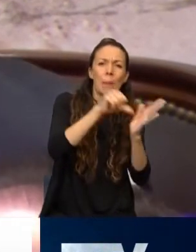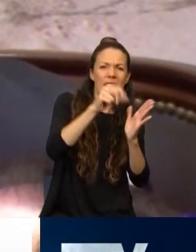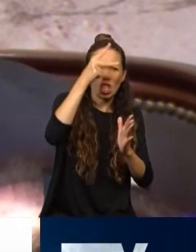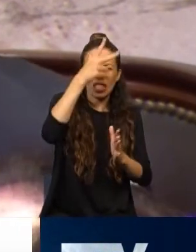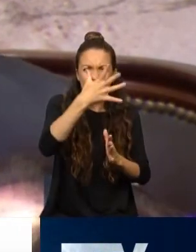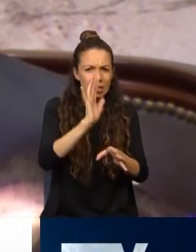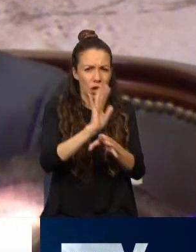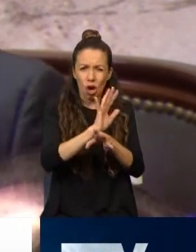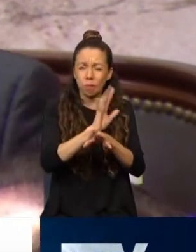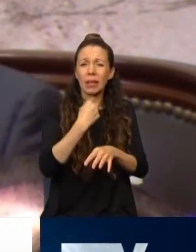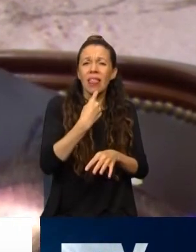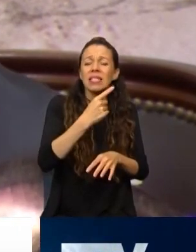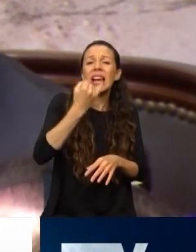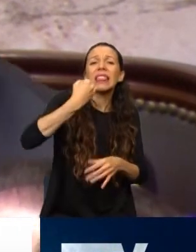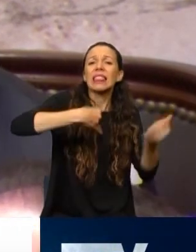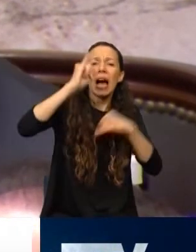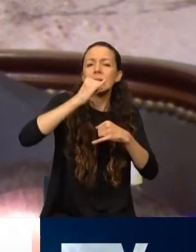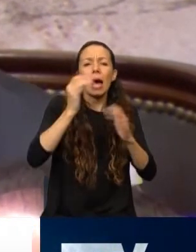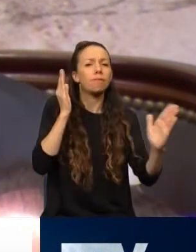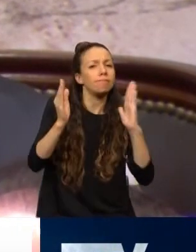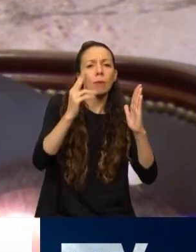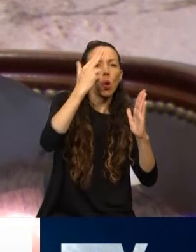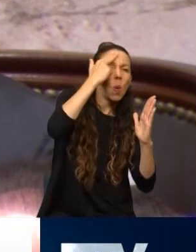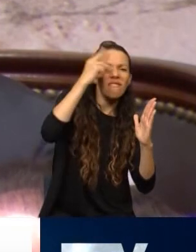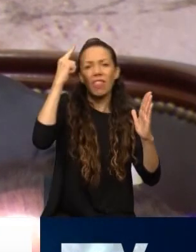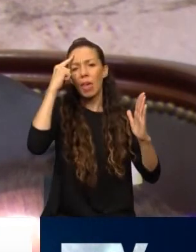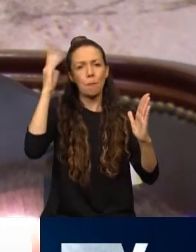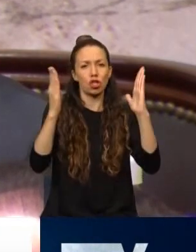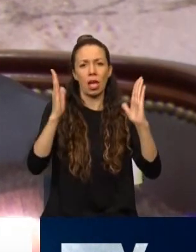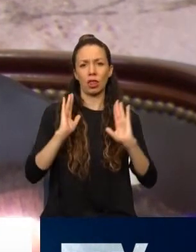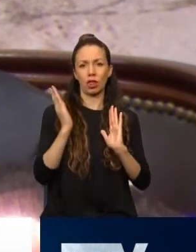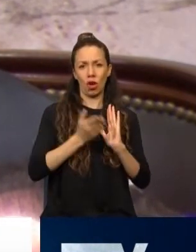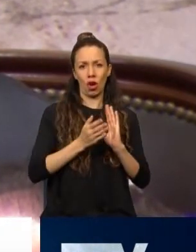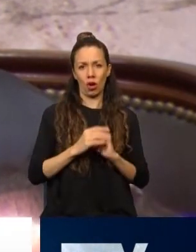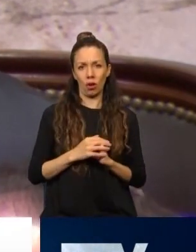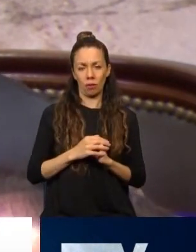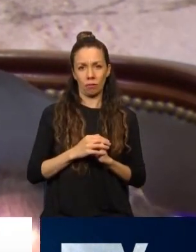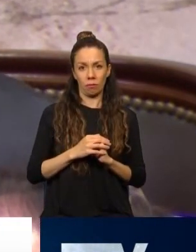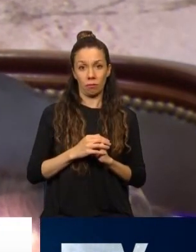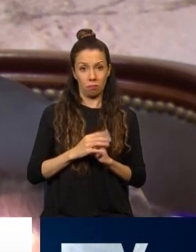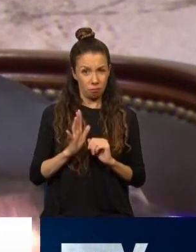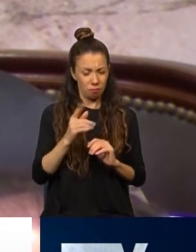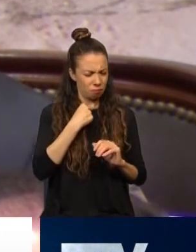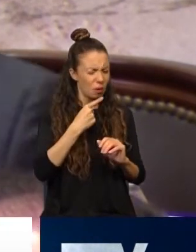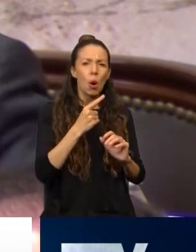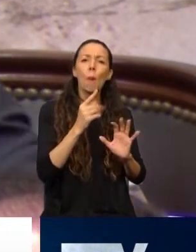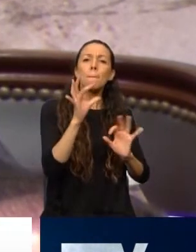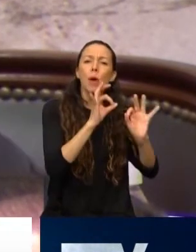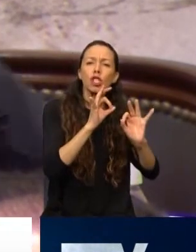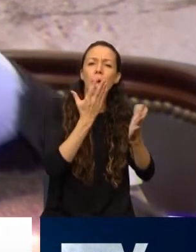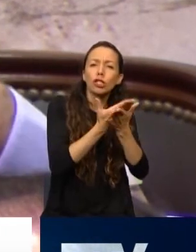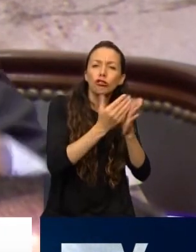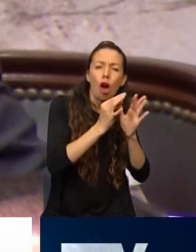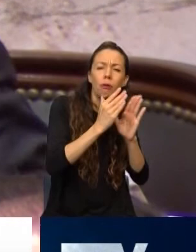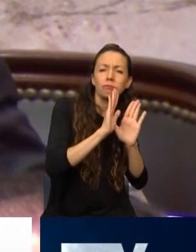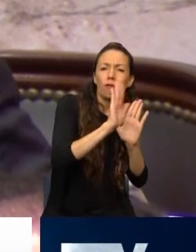tanto, la tasa es entre el 9 y el 10%. Esto quiere decir que la proyección pasa por un lugar que no existe. Por lo